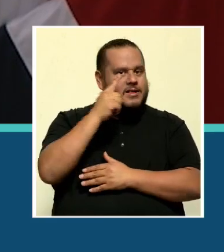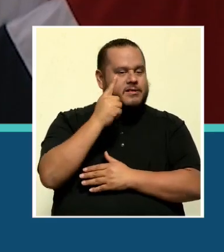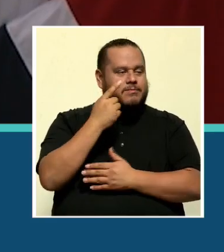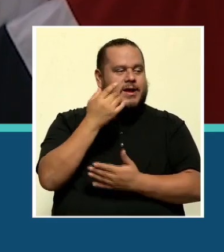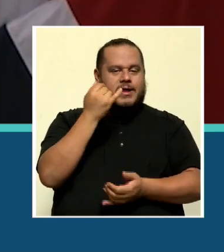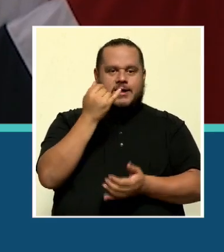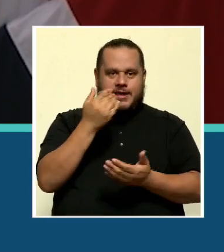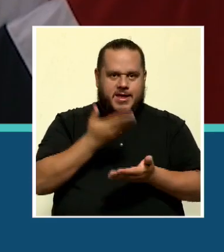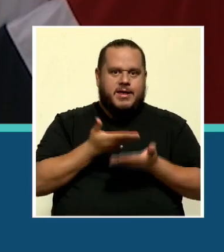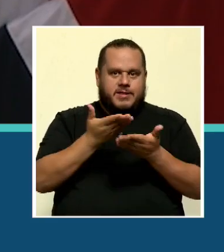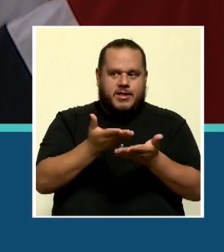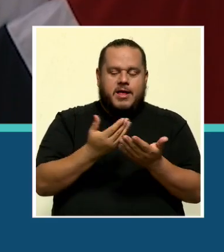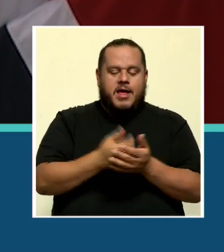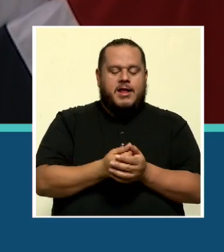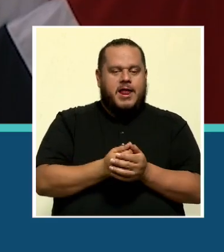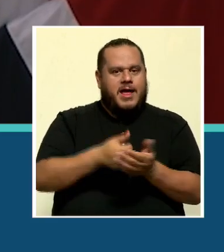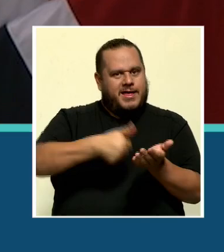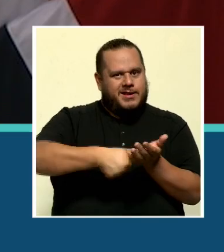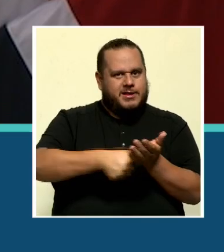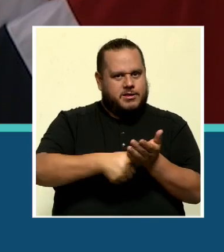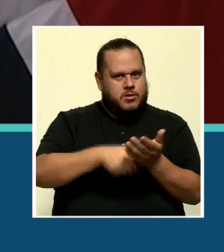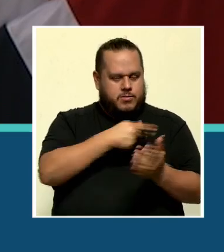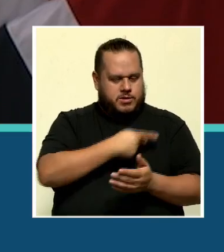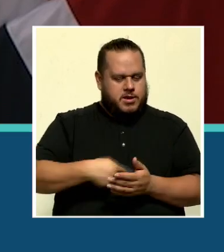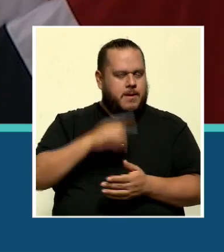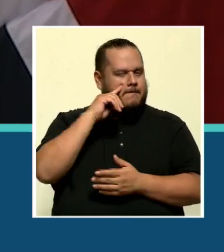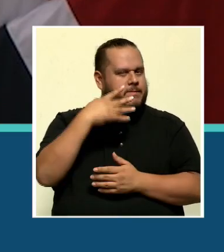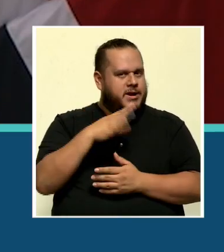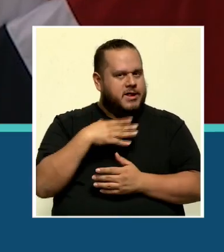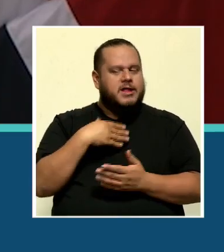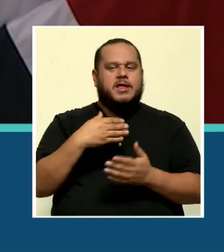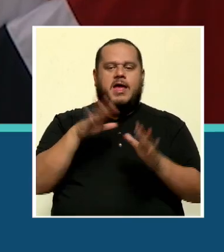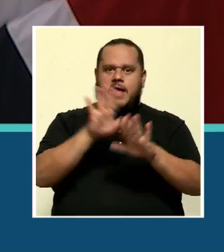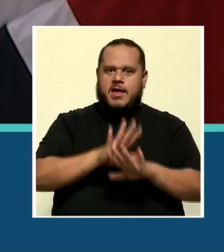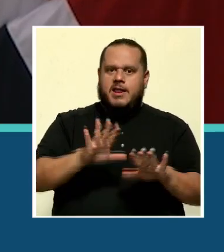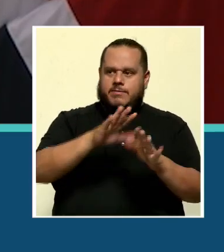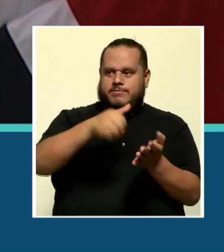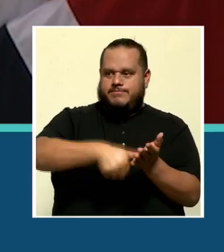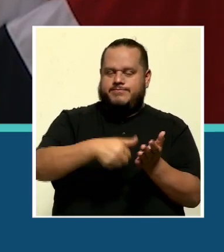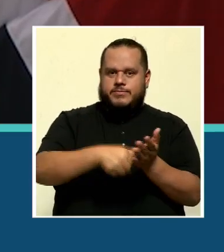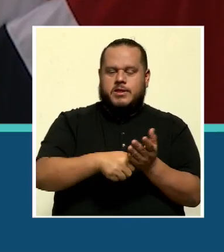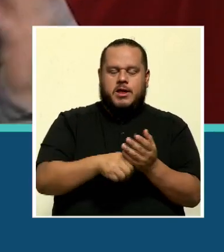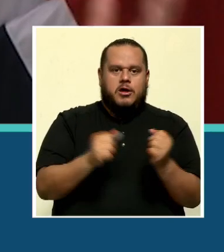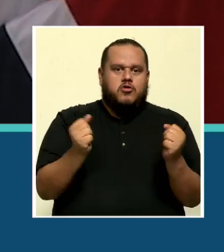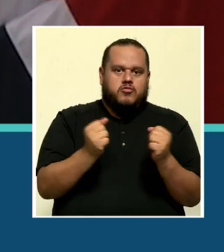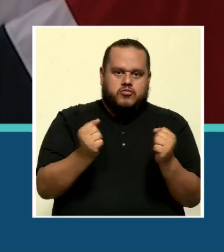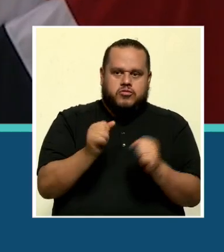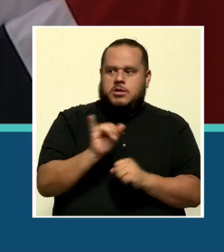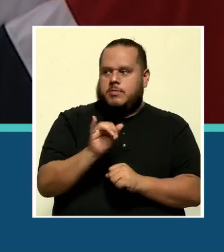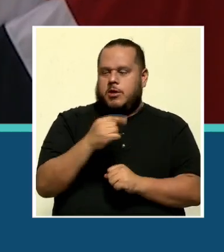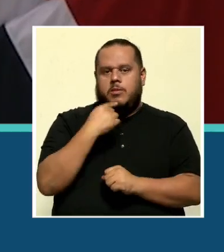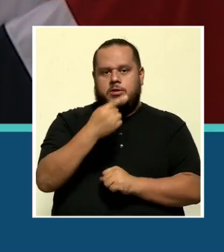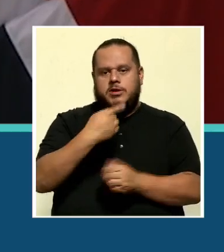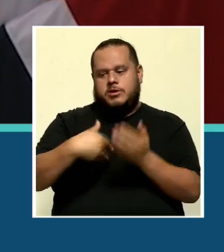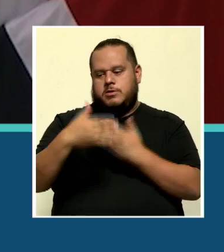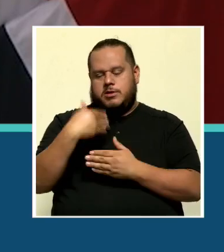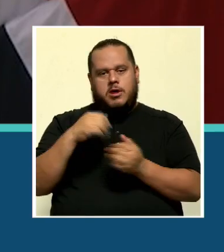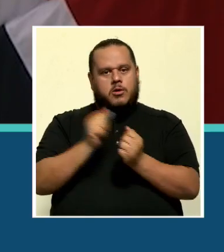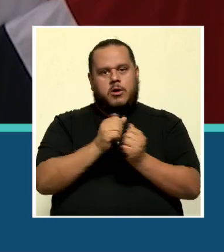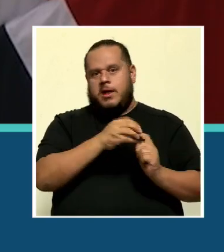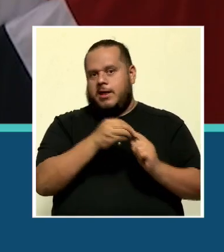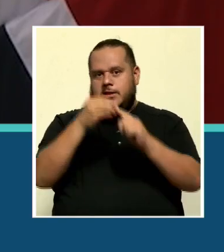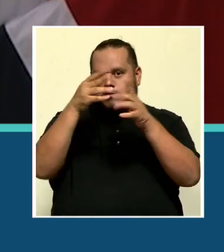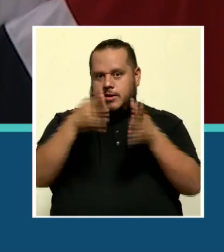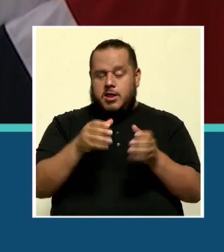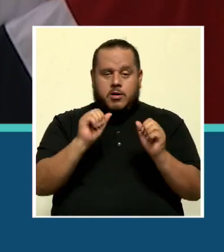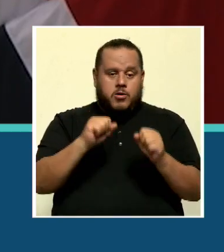la elección presidencial. Parece que el ambiente electoral se mantiene bastante frío y, como lo hemos hablado días atrás con especialistas,